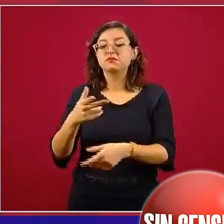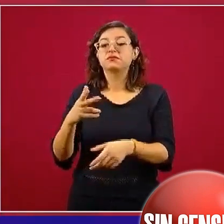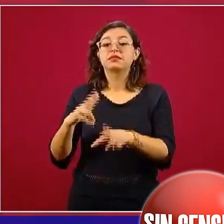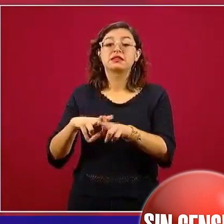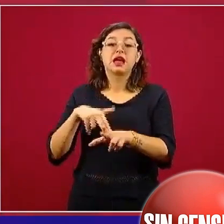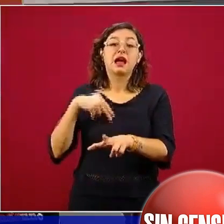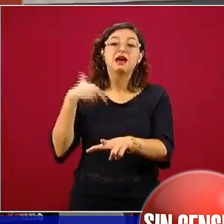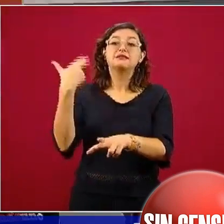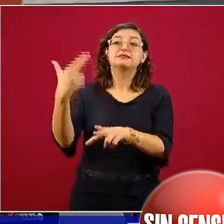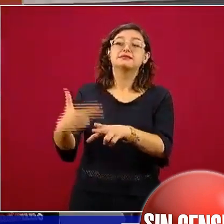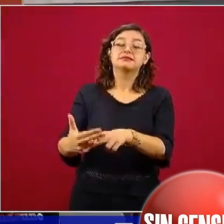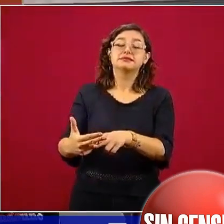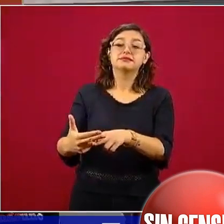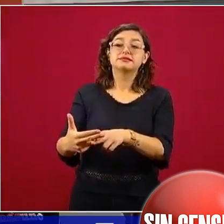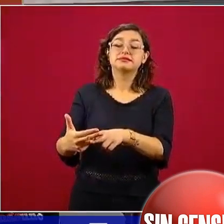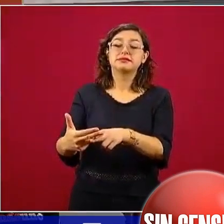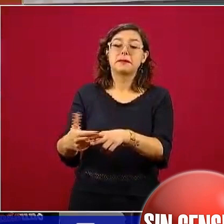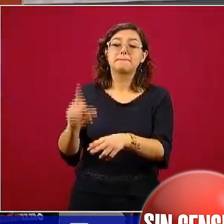hasta